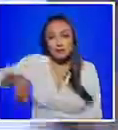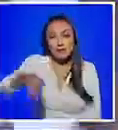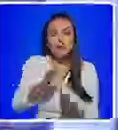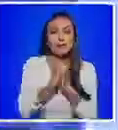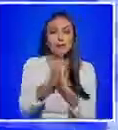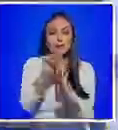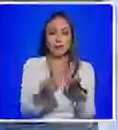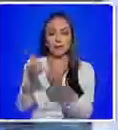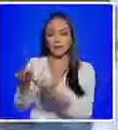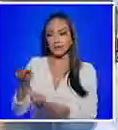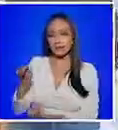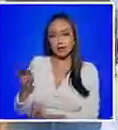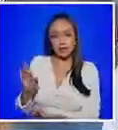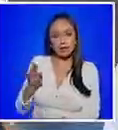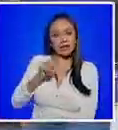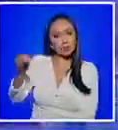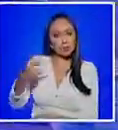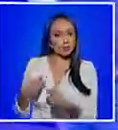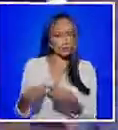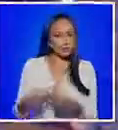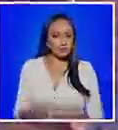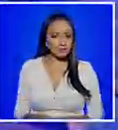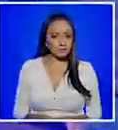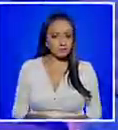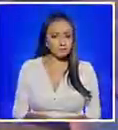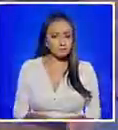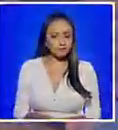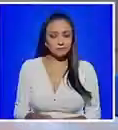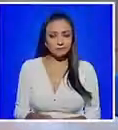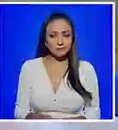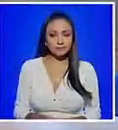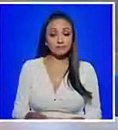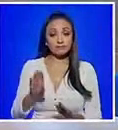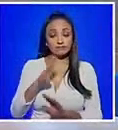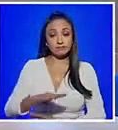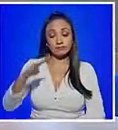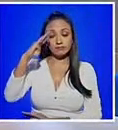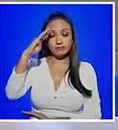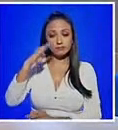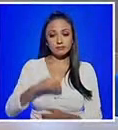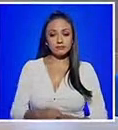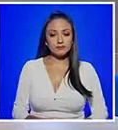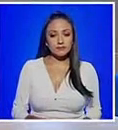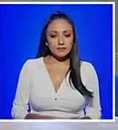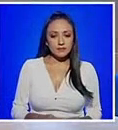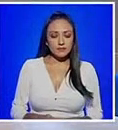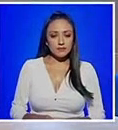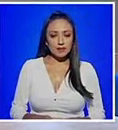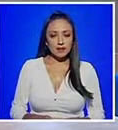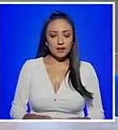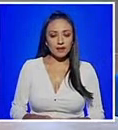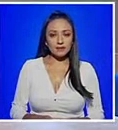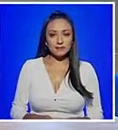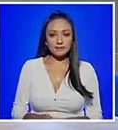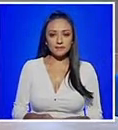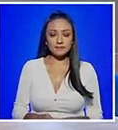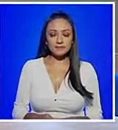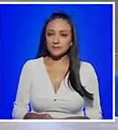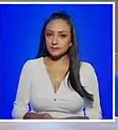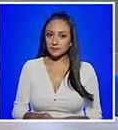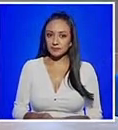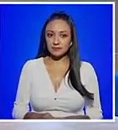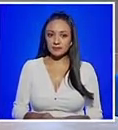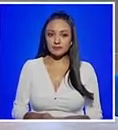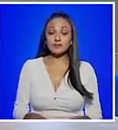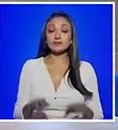este sector del norte de la capital. La policía acudió al lugar y con los videos de... Un hecho lamentable, y seguimos hablando